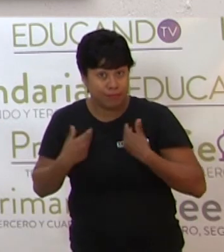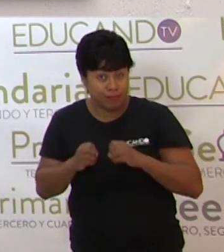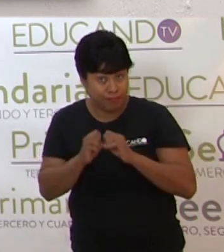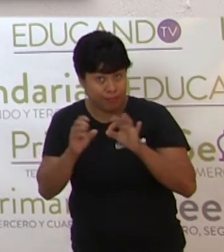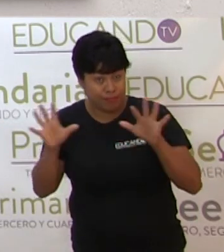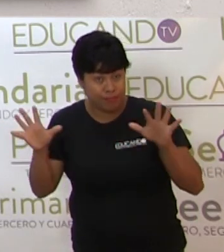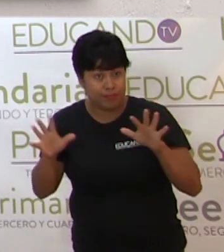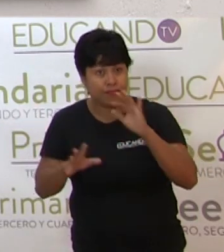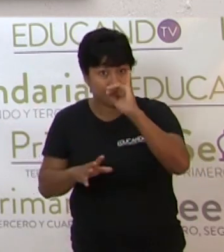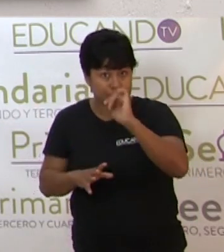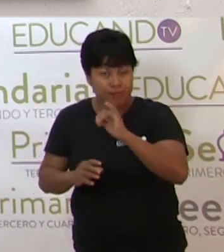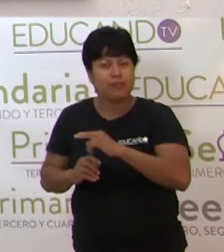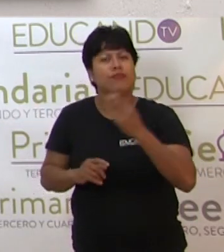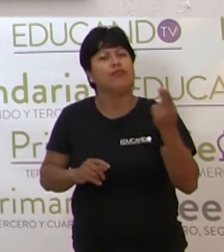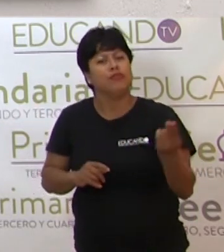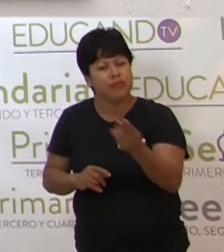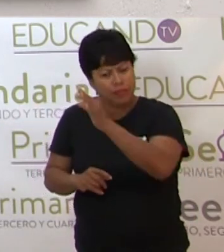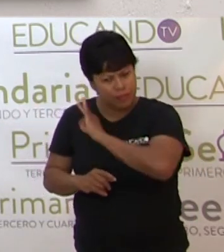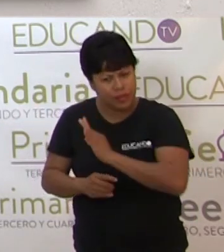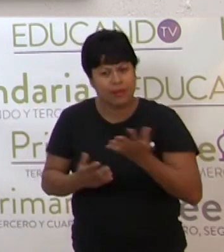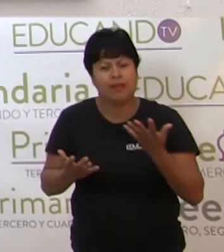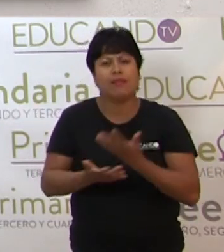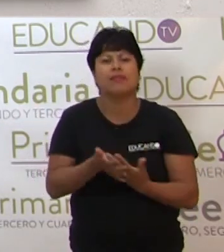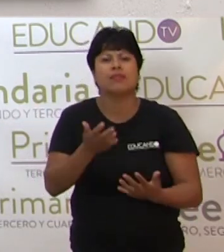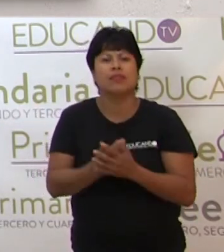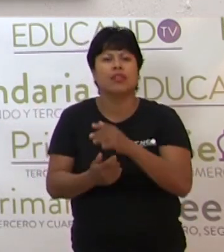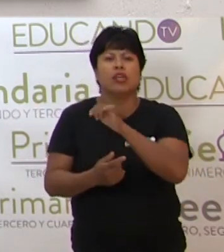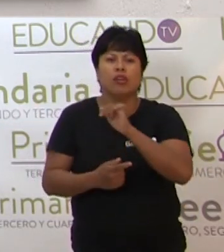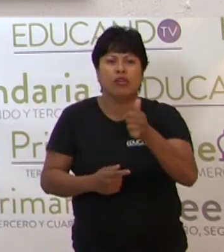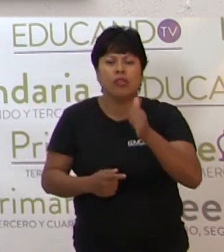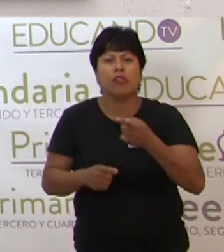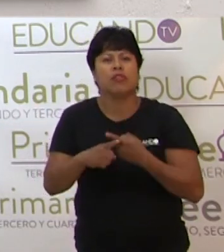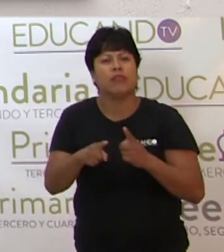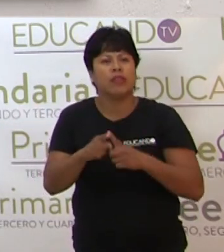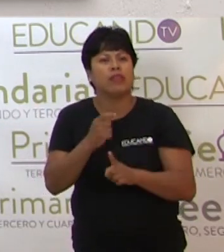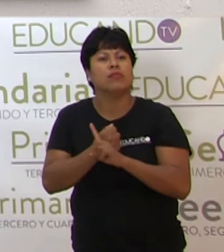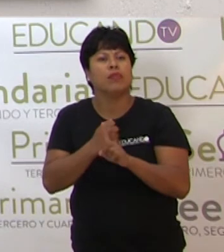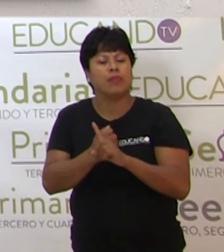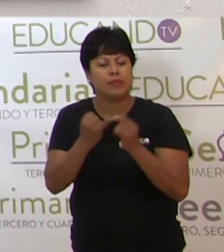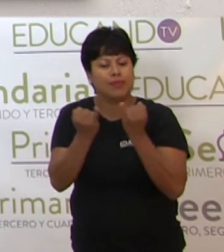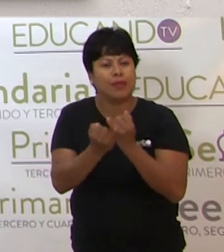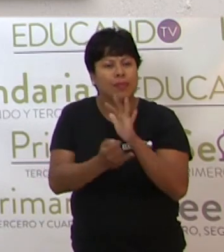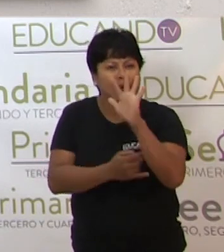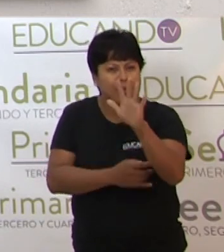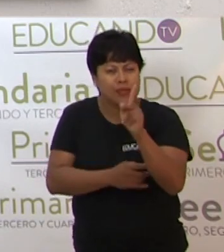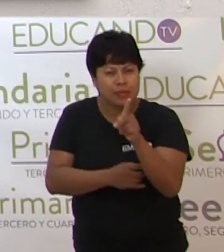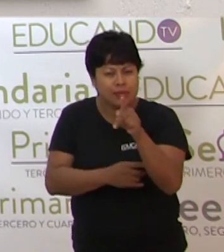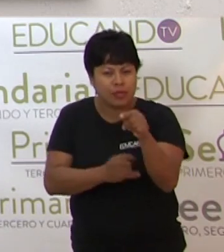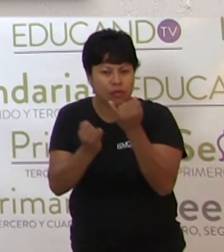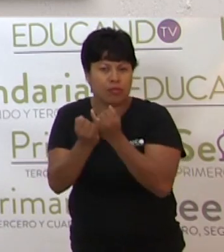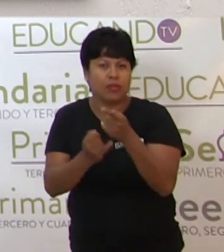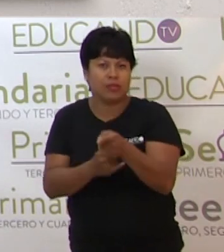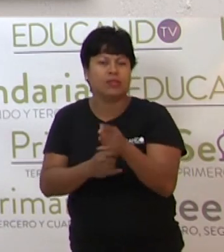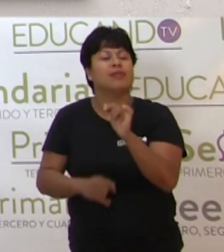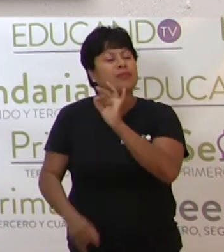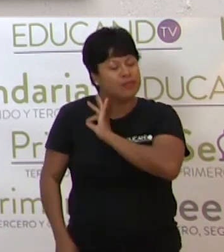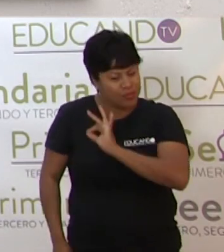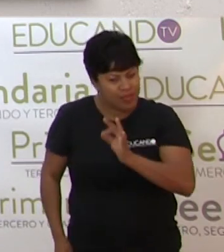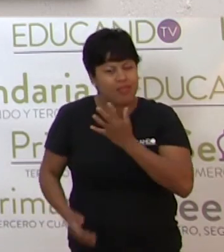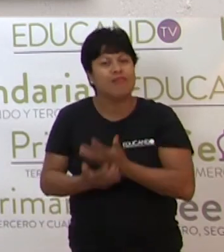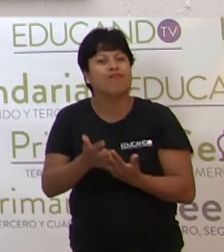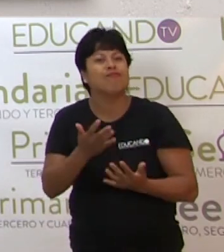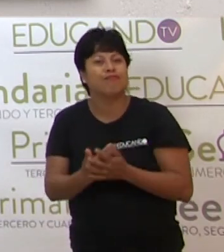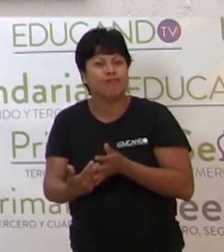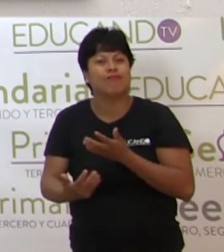claro? ¿Sí? ¿Ustedes van a poder hacer otros problemas similares a estos? Claro que sí lo van a